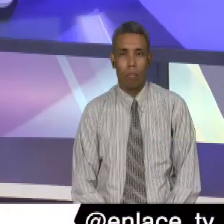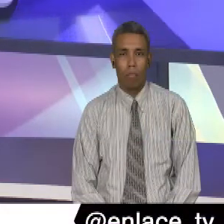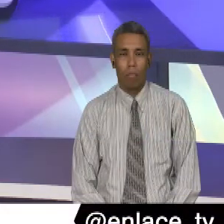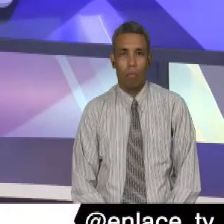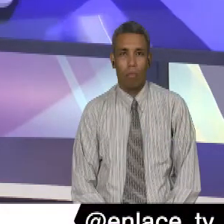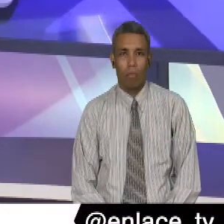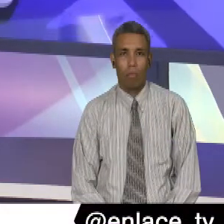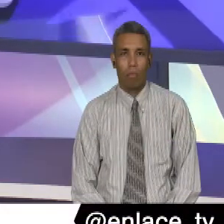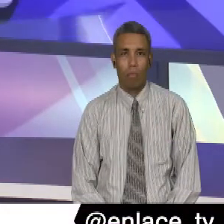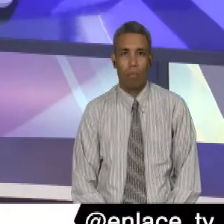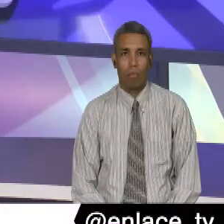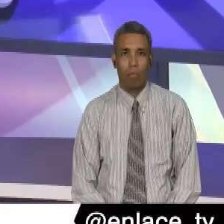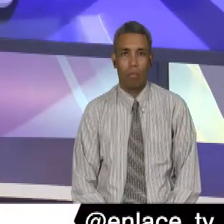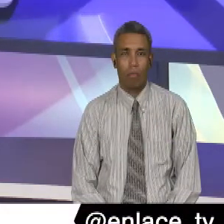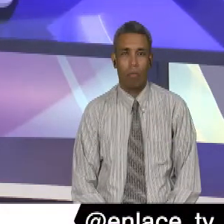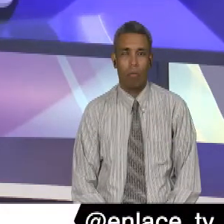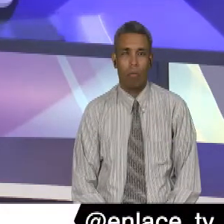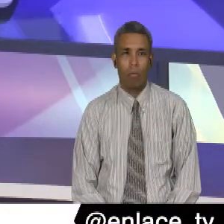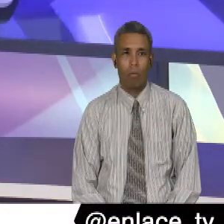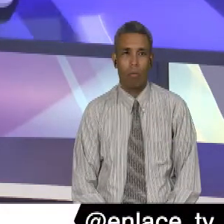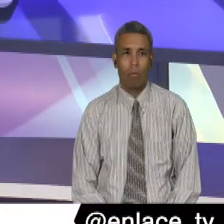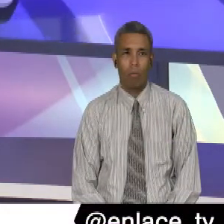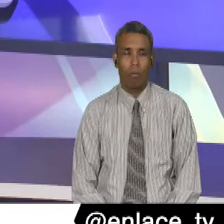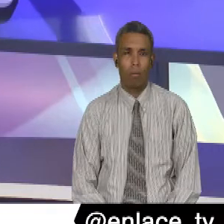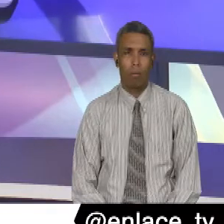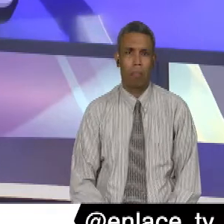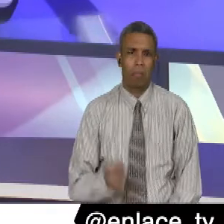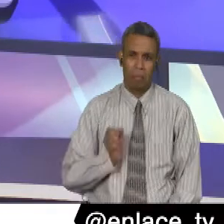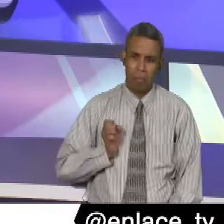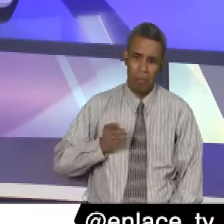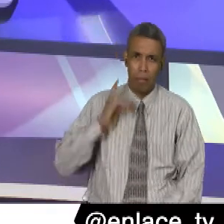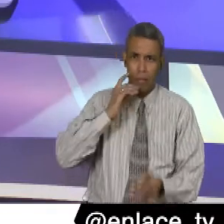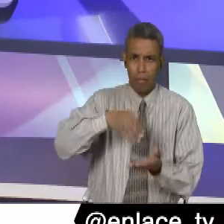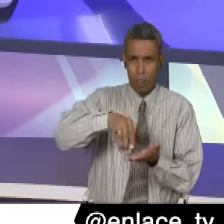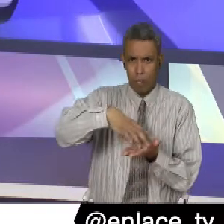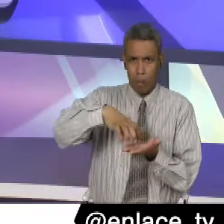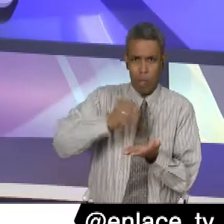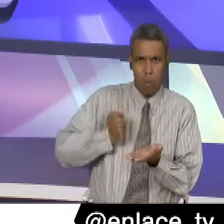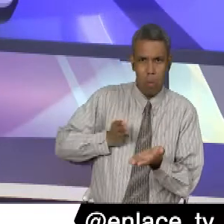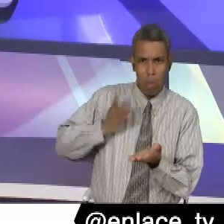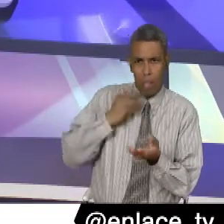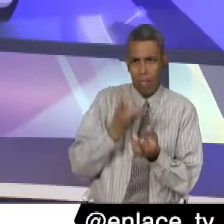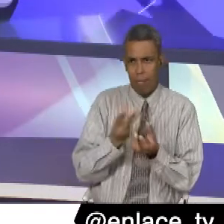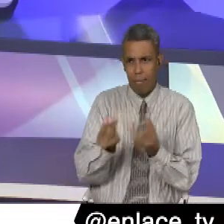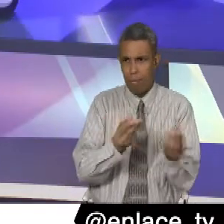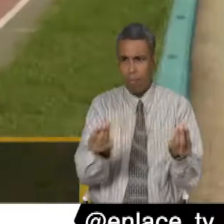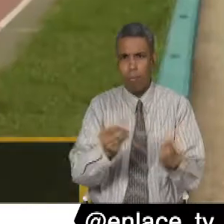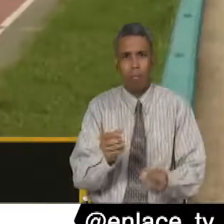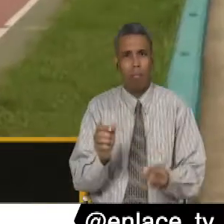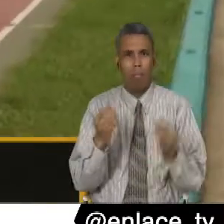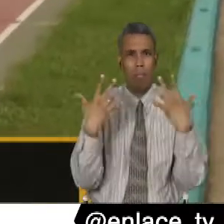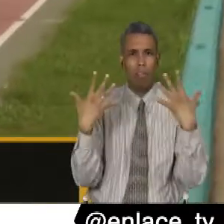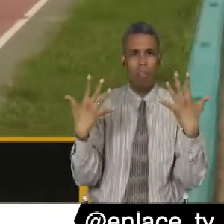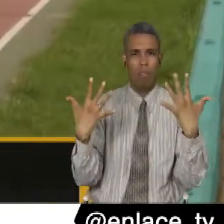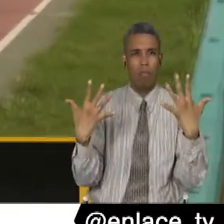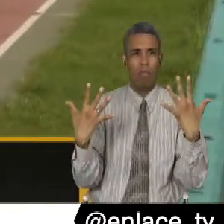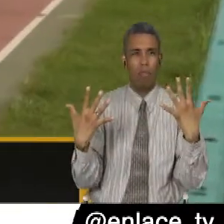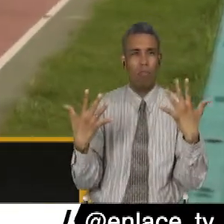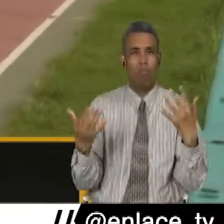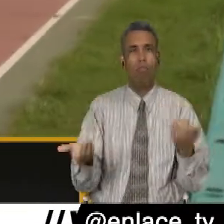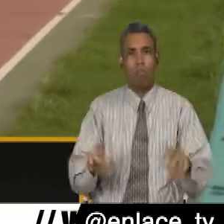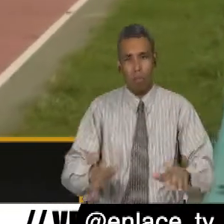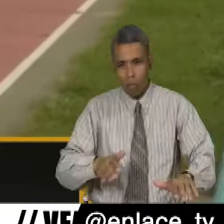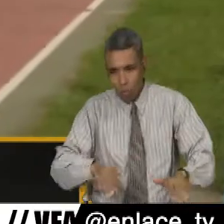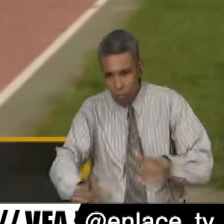club falcón skype más de 10 delegaciones del departamento participaron de esta actividad 475 niños